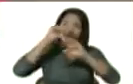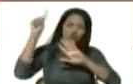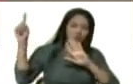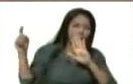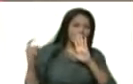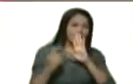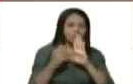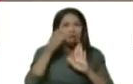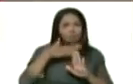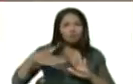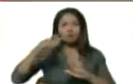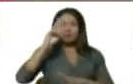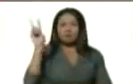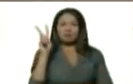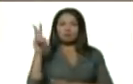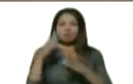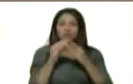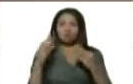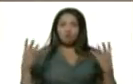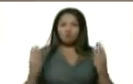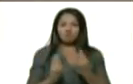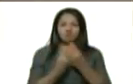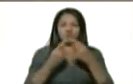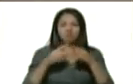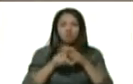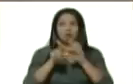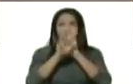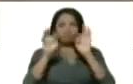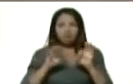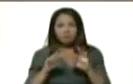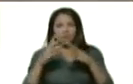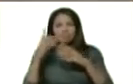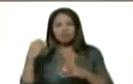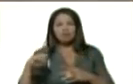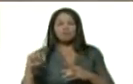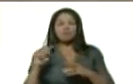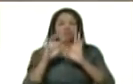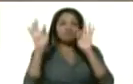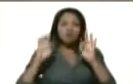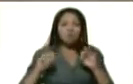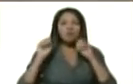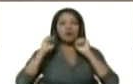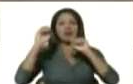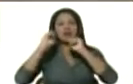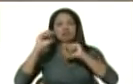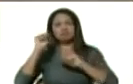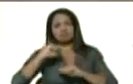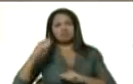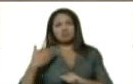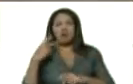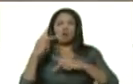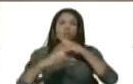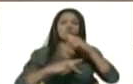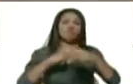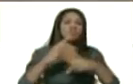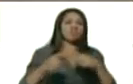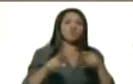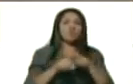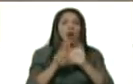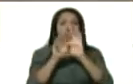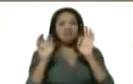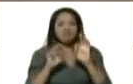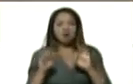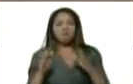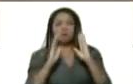el pueblo de Venezuela en todo su conjunto. Tenemos todas las de ganar en este proceso